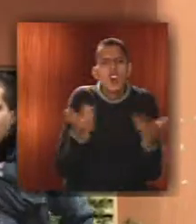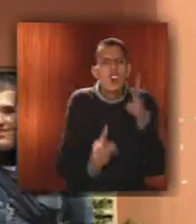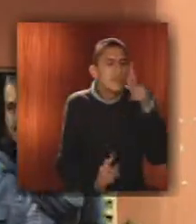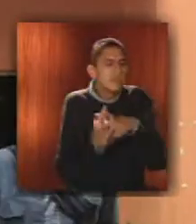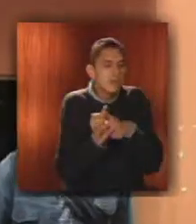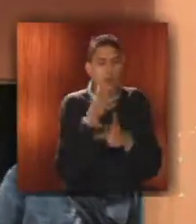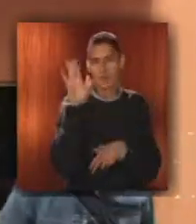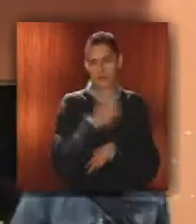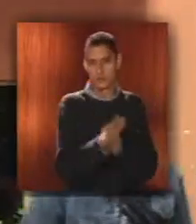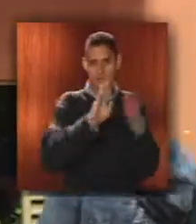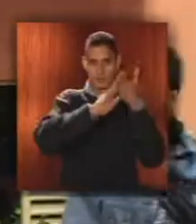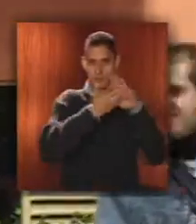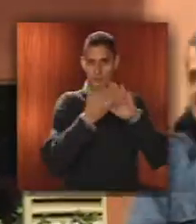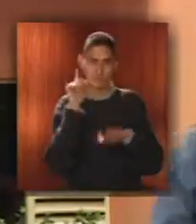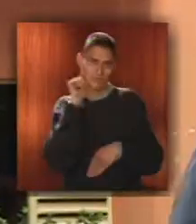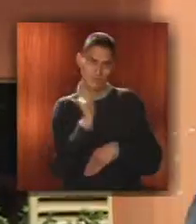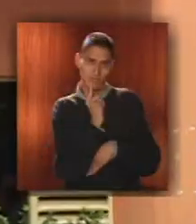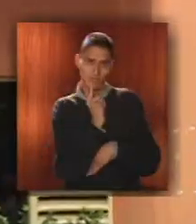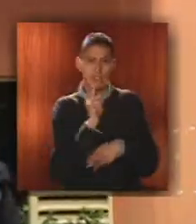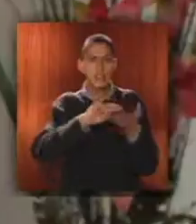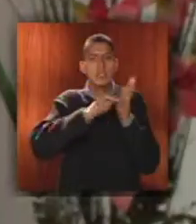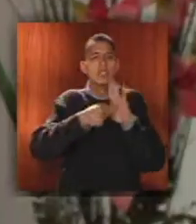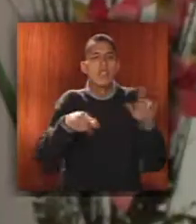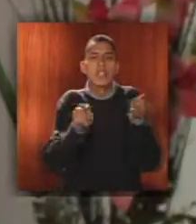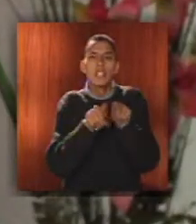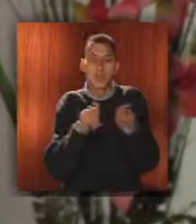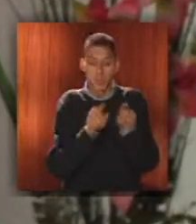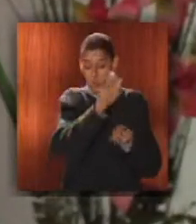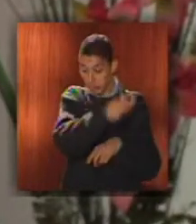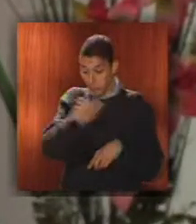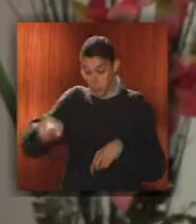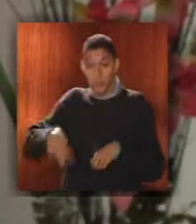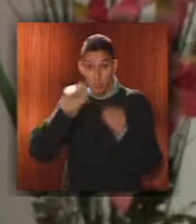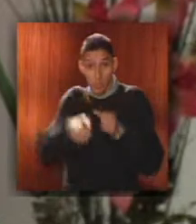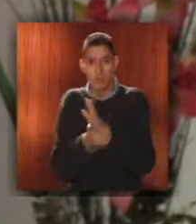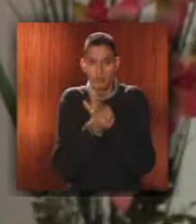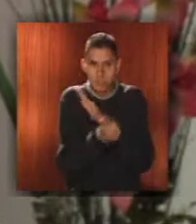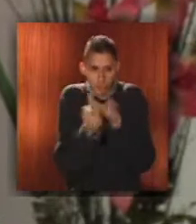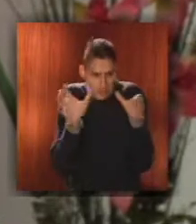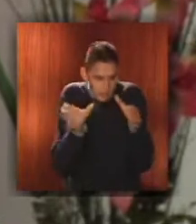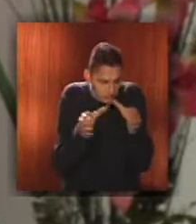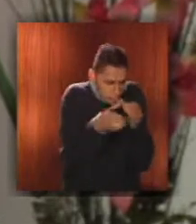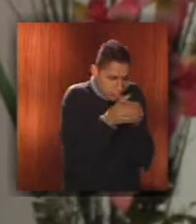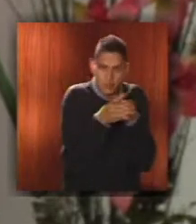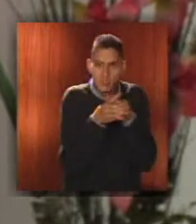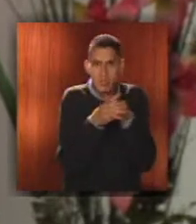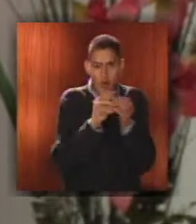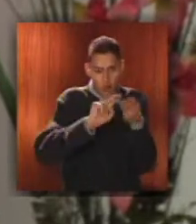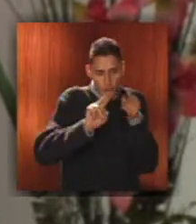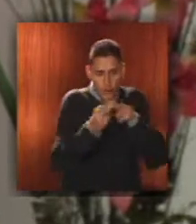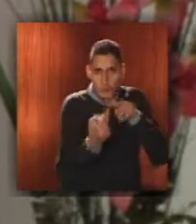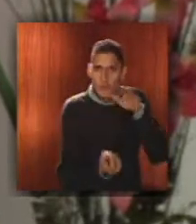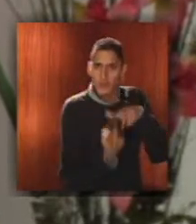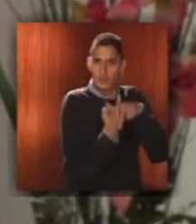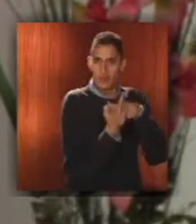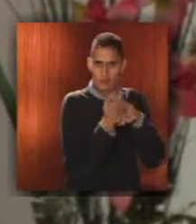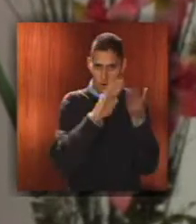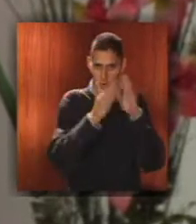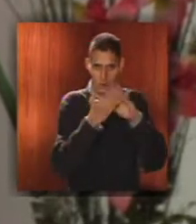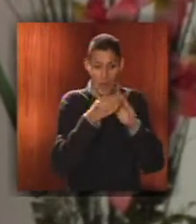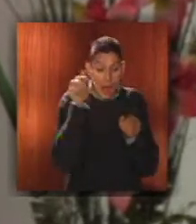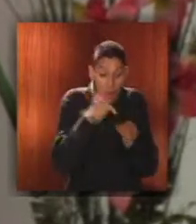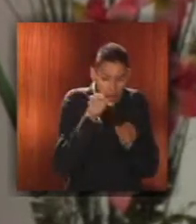es la comunidad sorda. Es decir, la capacidad que tienen las personas para agruparse, para formar comunidad,